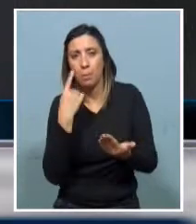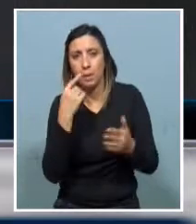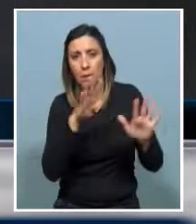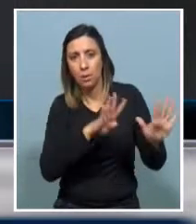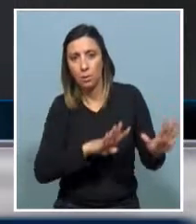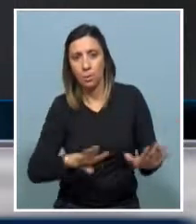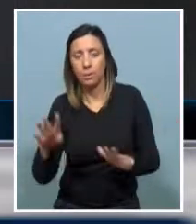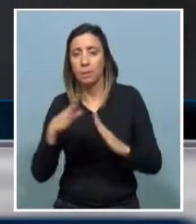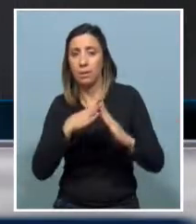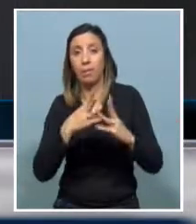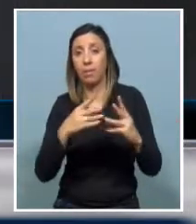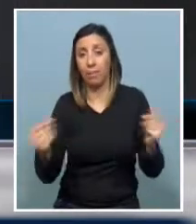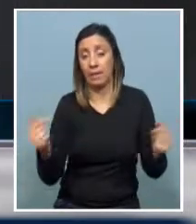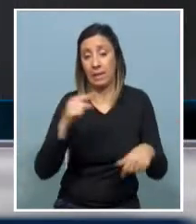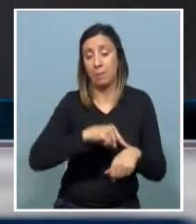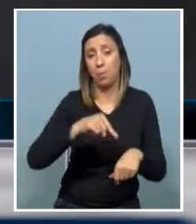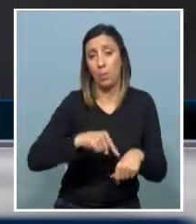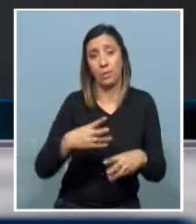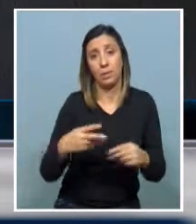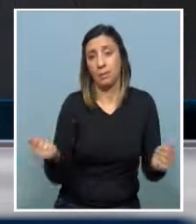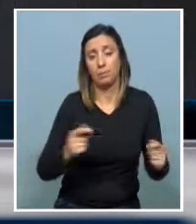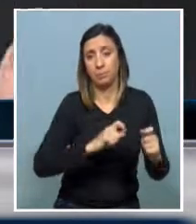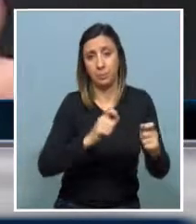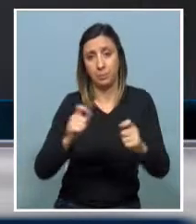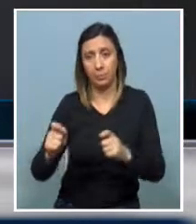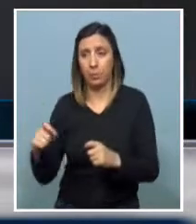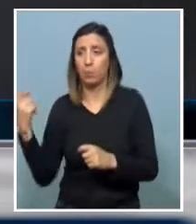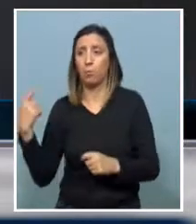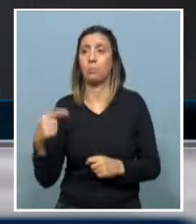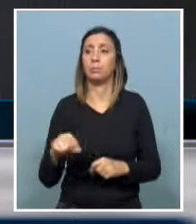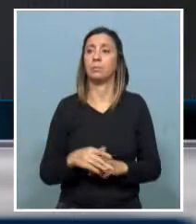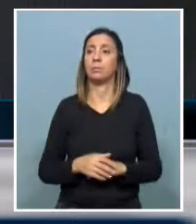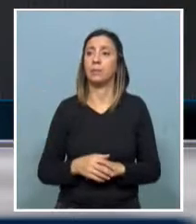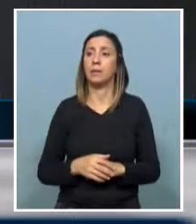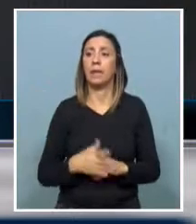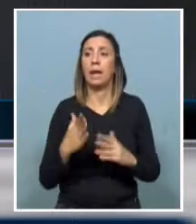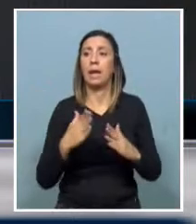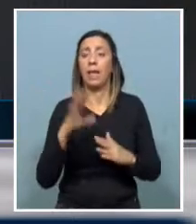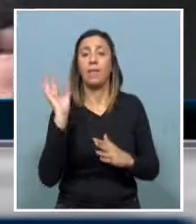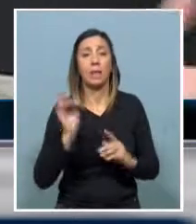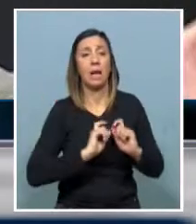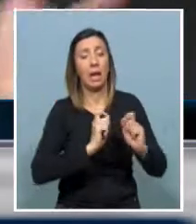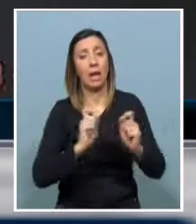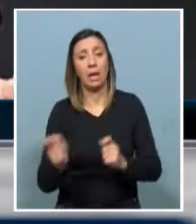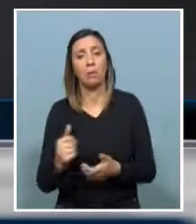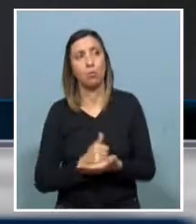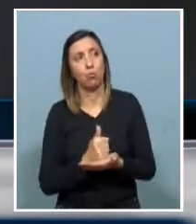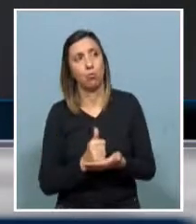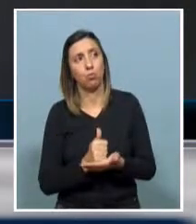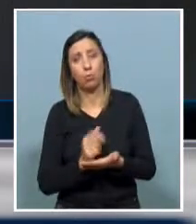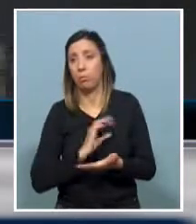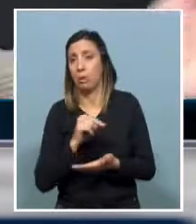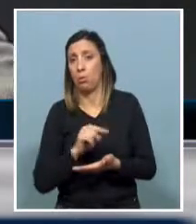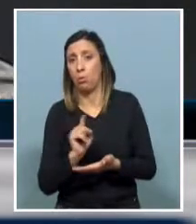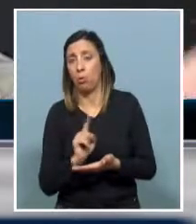1.900 viviendas que se están terminando de construir en este periodo, tal cual como estaban figuradas, tenían que estar entregadas en diciembre. Entonces la demora no es de este